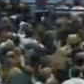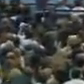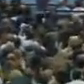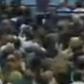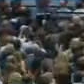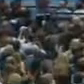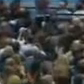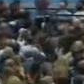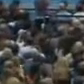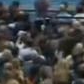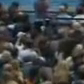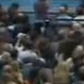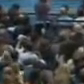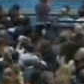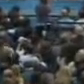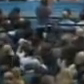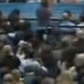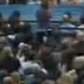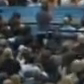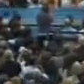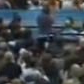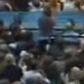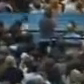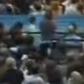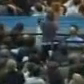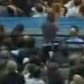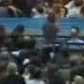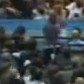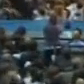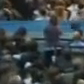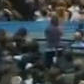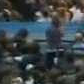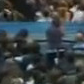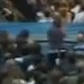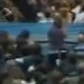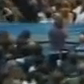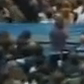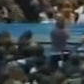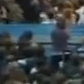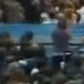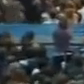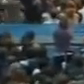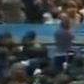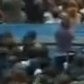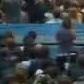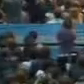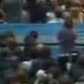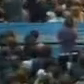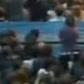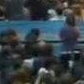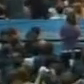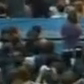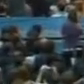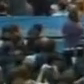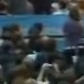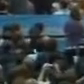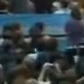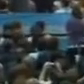del comienzo del ejercicio efectivo del nuevo mandato de la señora presidenta de la Nación.